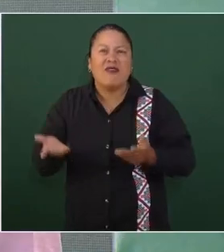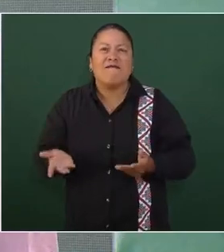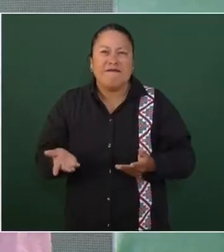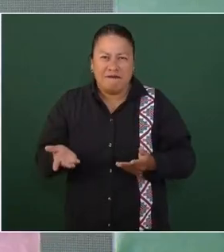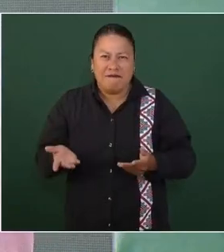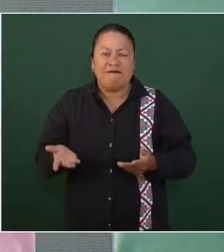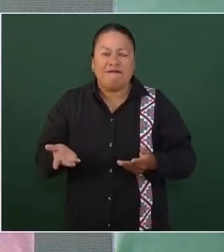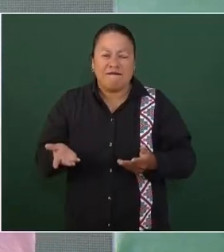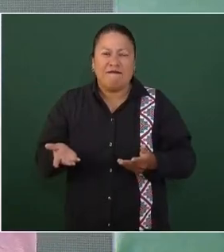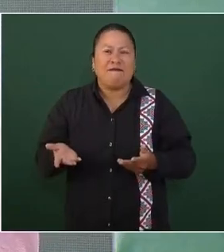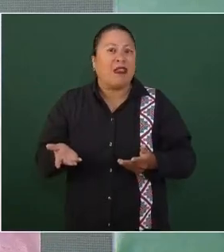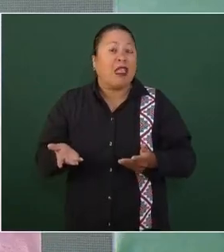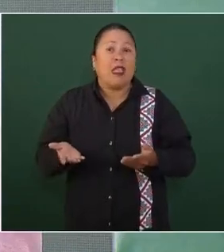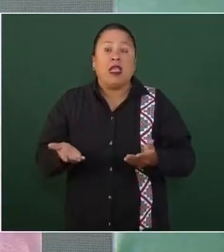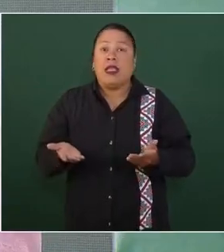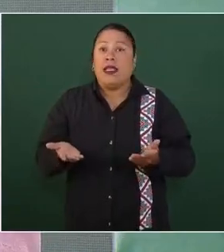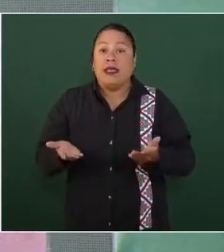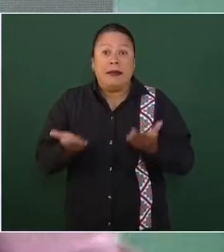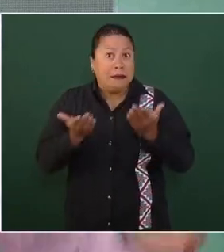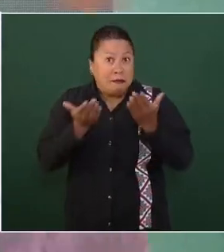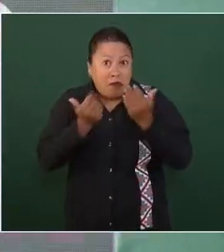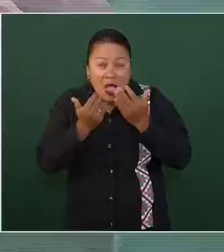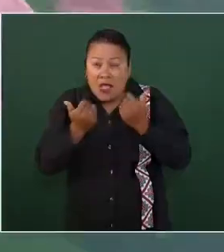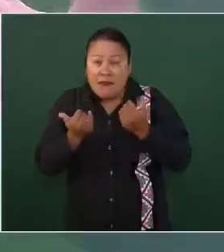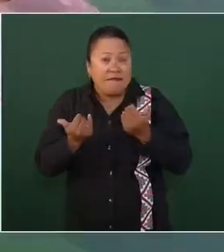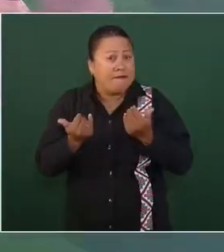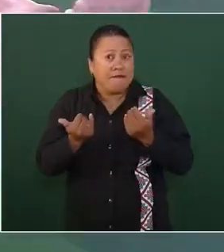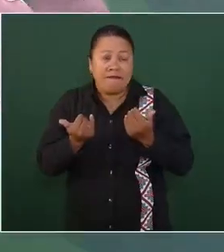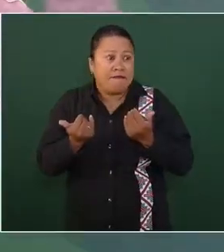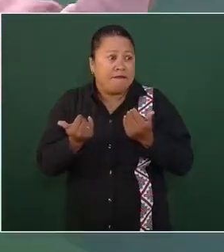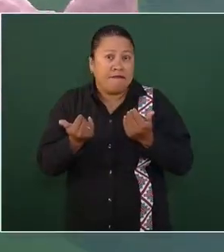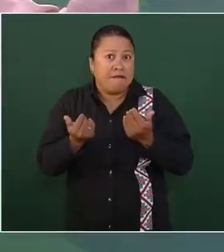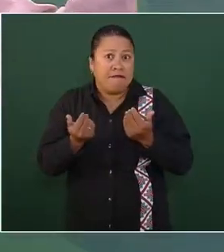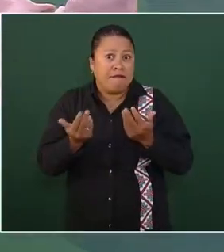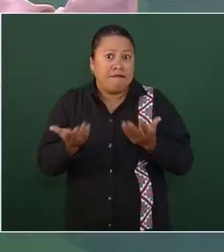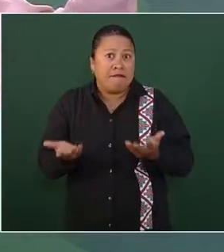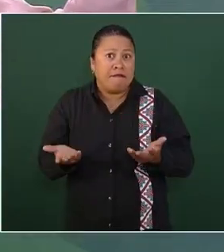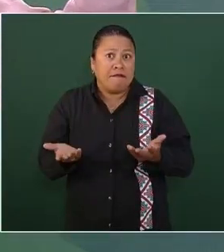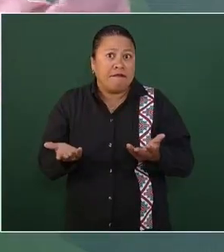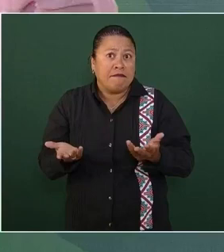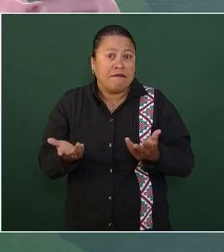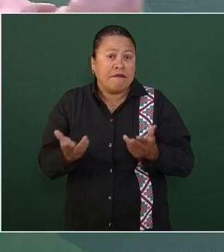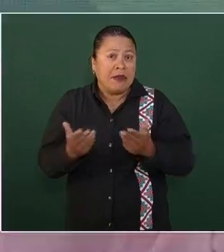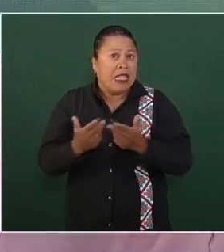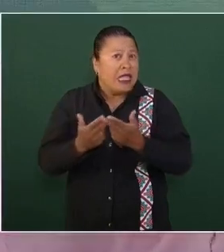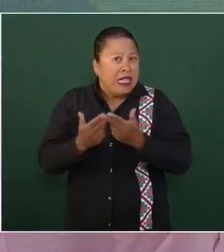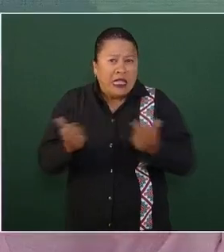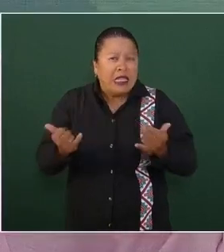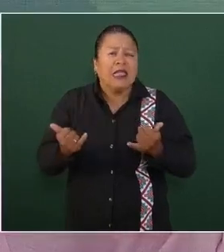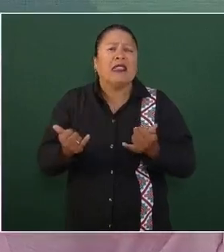no había nada de